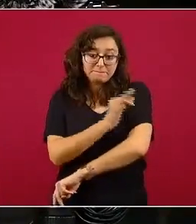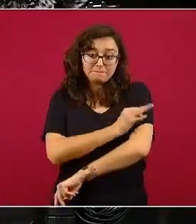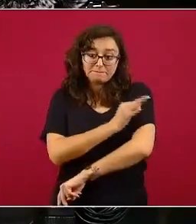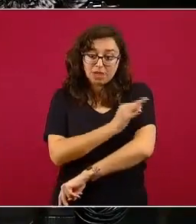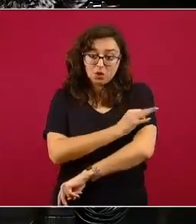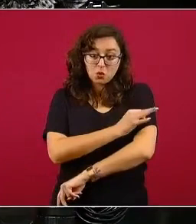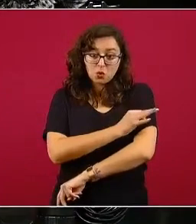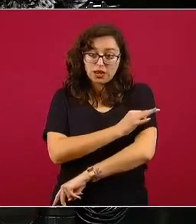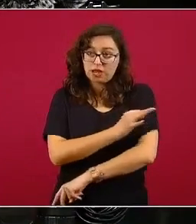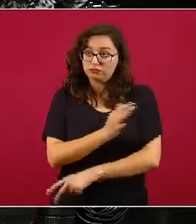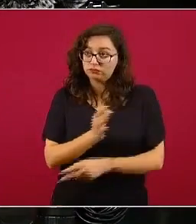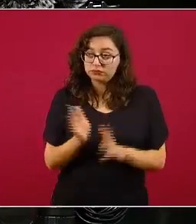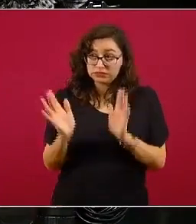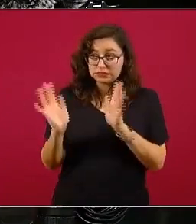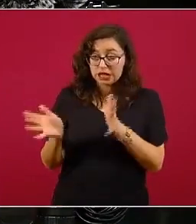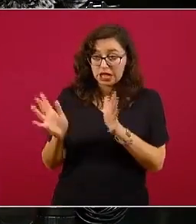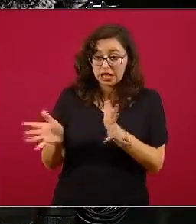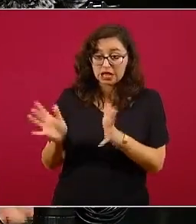el